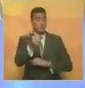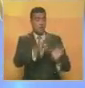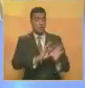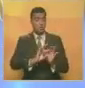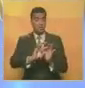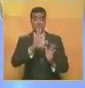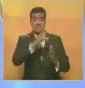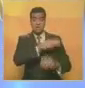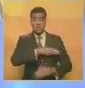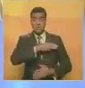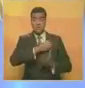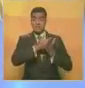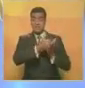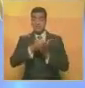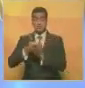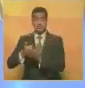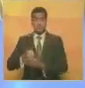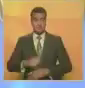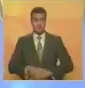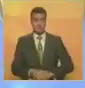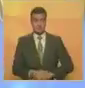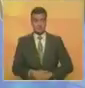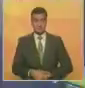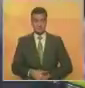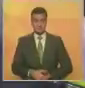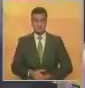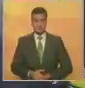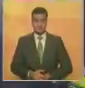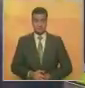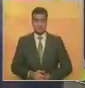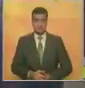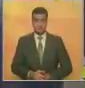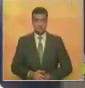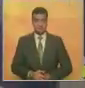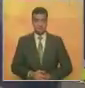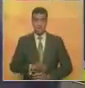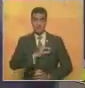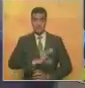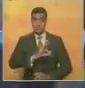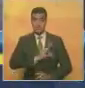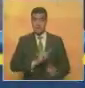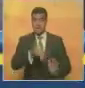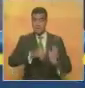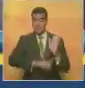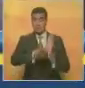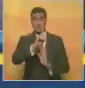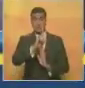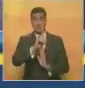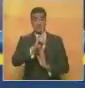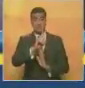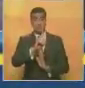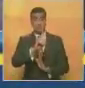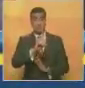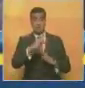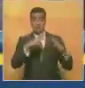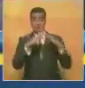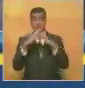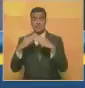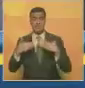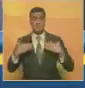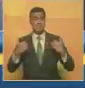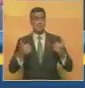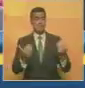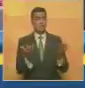de 5 millones de ayuda a los más necesitados. El área social es la que más se ha desarrollado. Mira, vivienda,